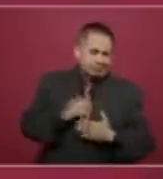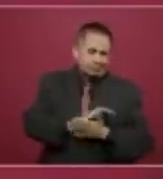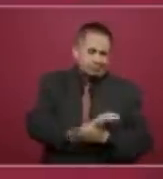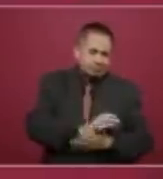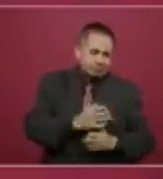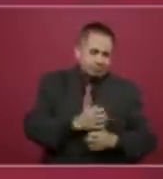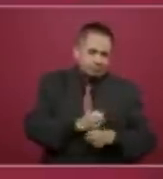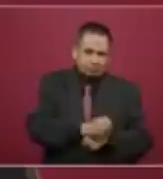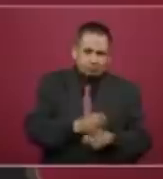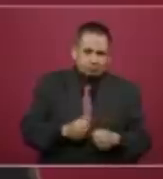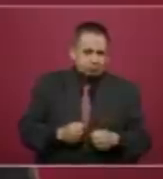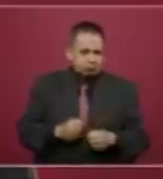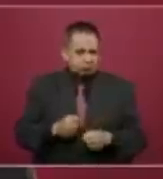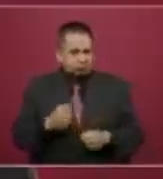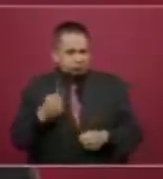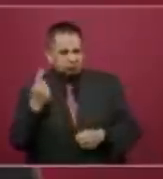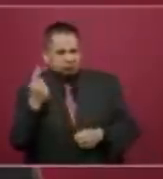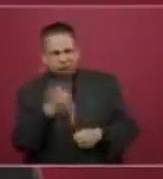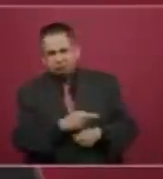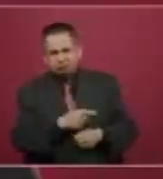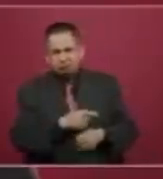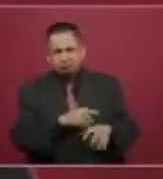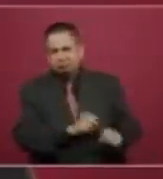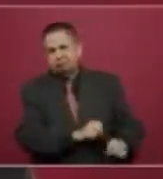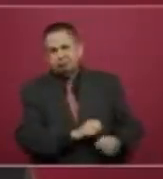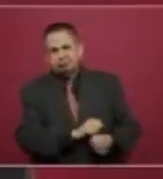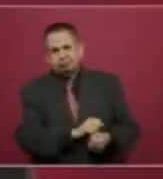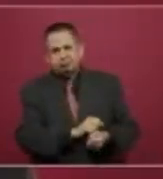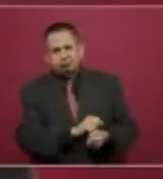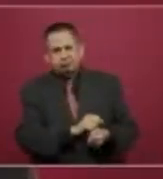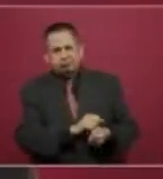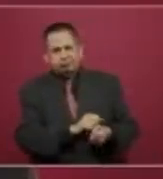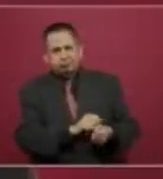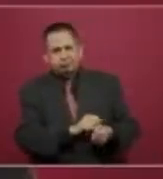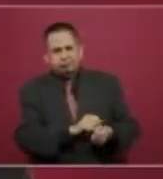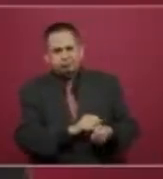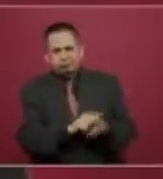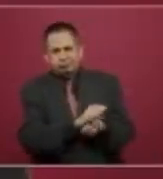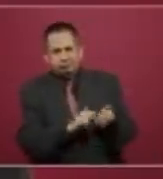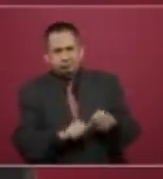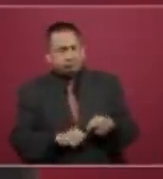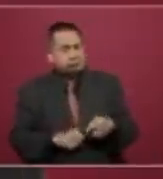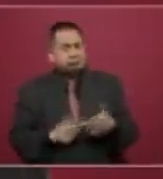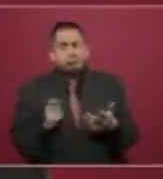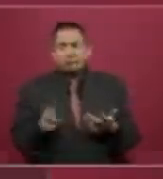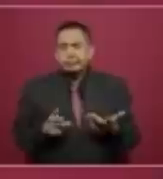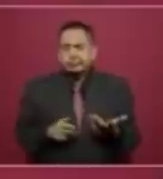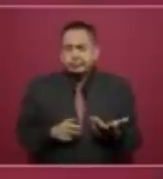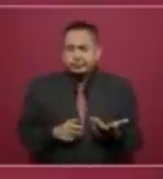Se les tiene que condenar a que no tienen